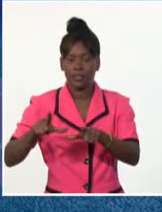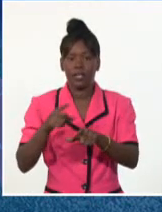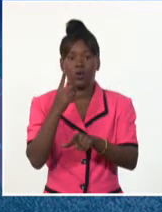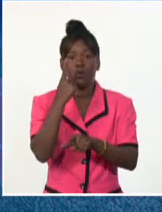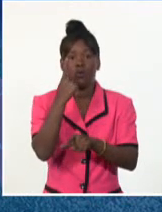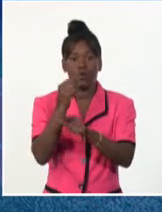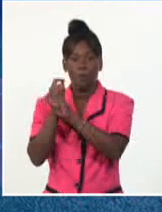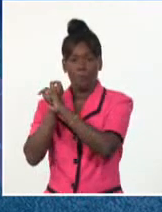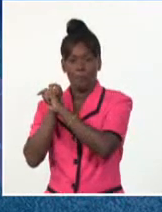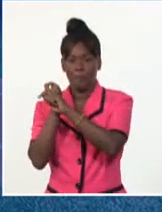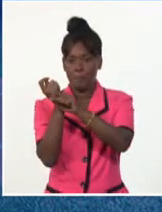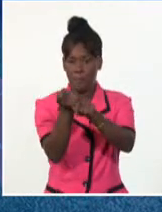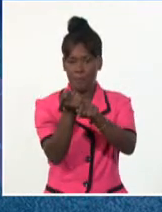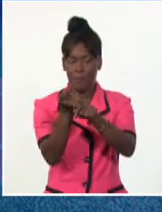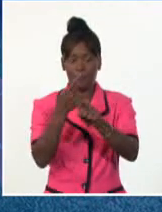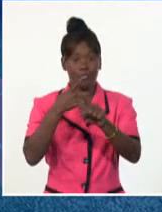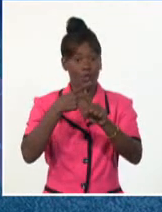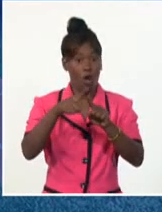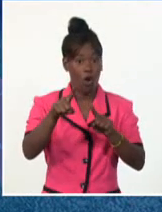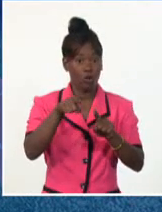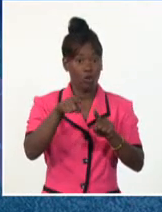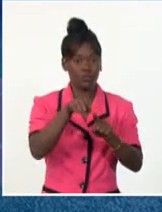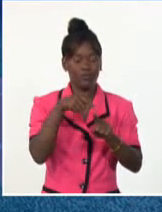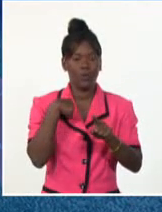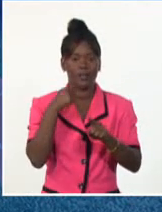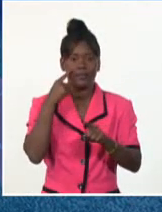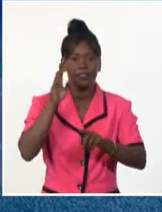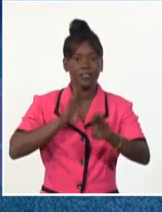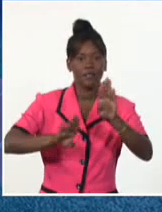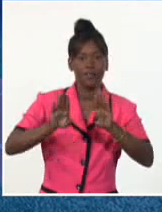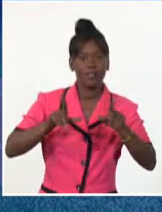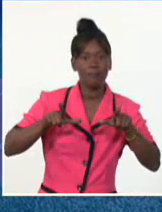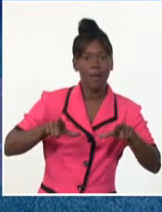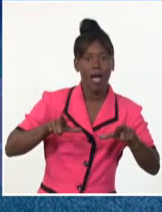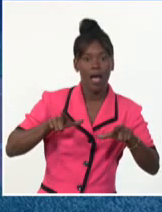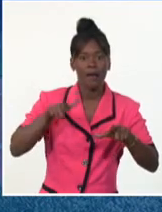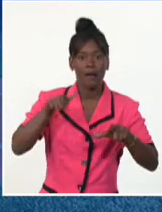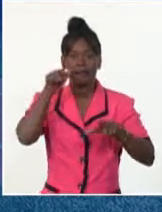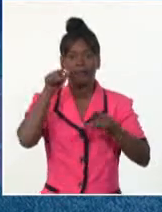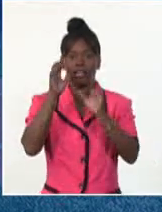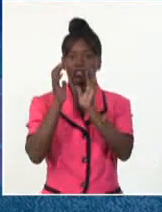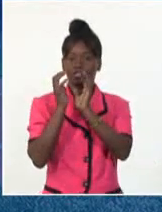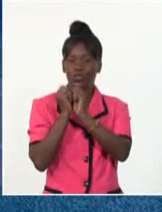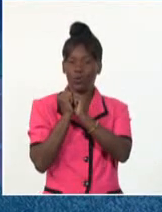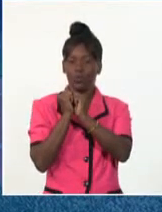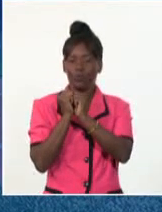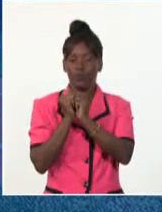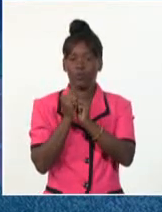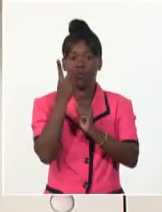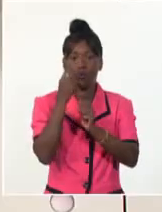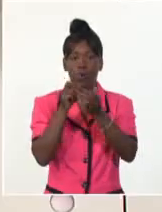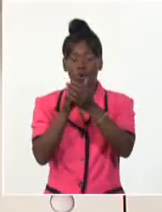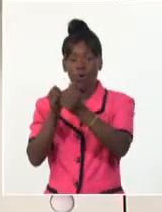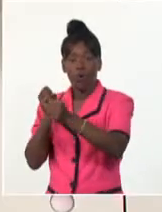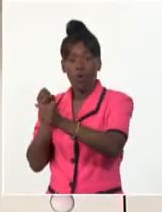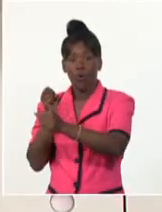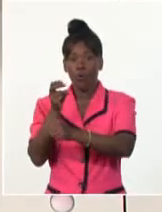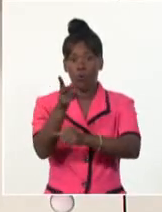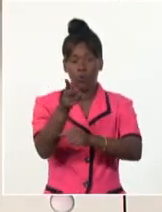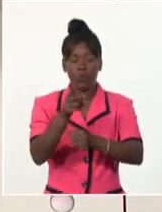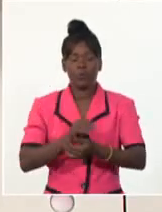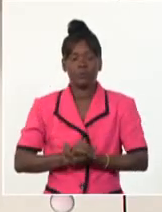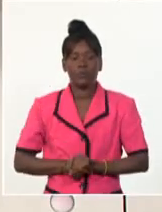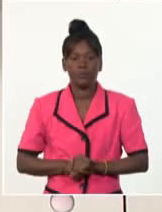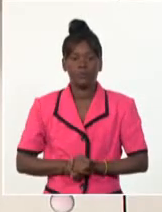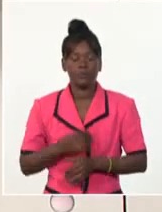designado, mientras que Luis Vicente Mateo defenderá la tercera. El lanzador, reitero, será Carlos Juan Viera. Cambiamos